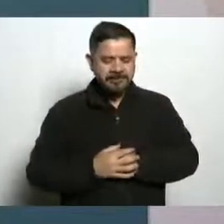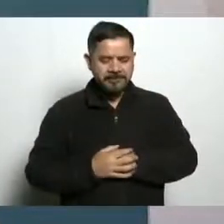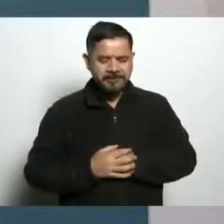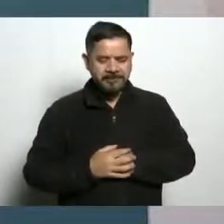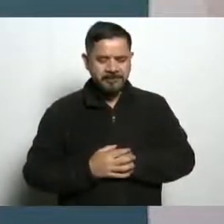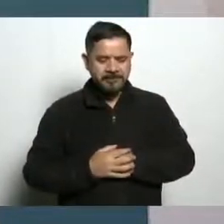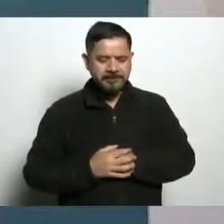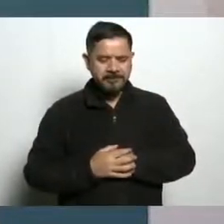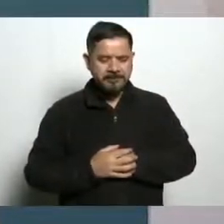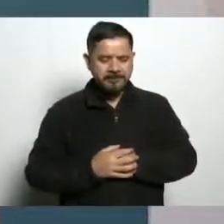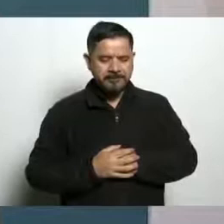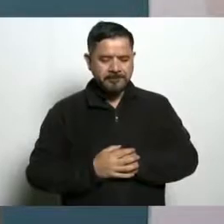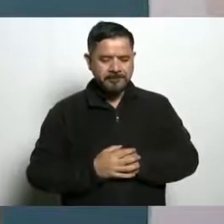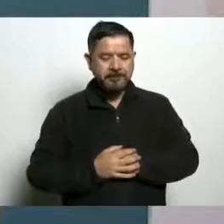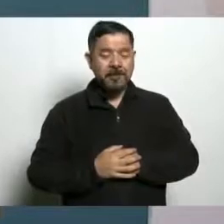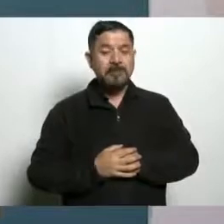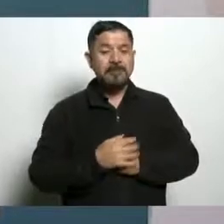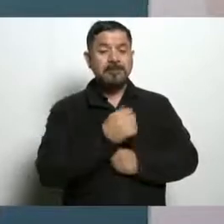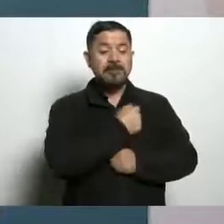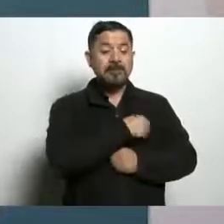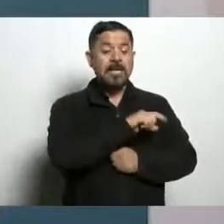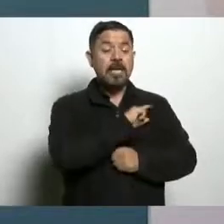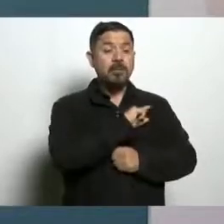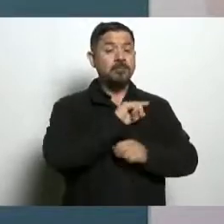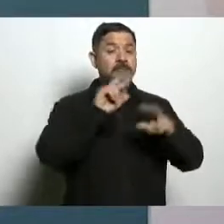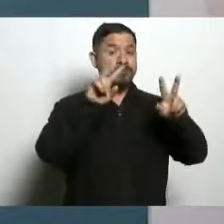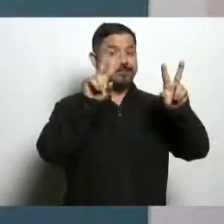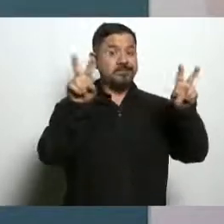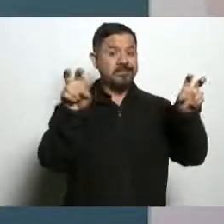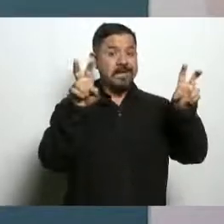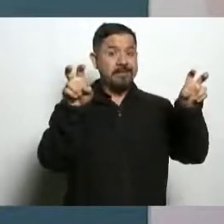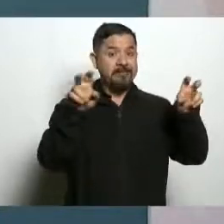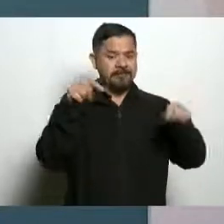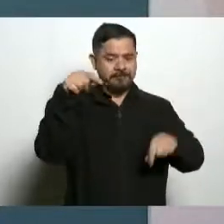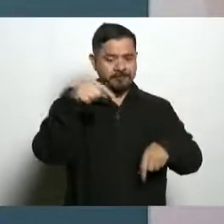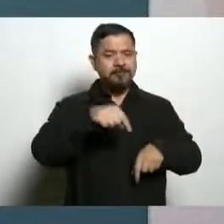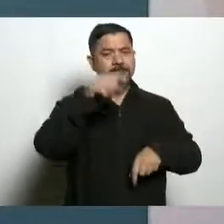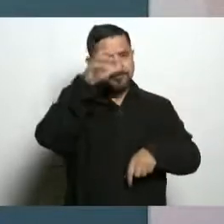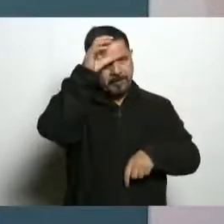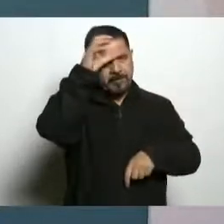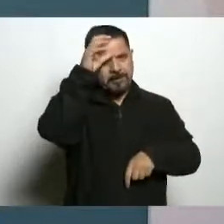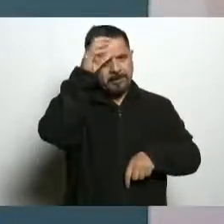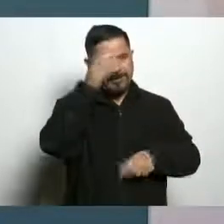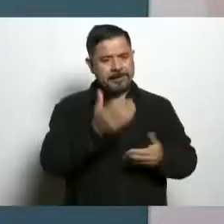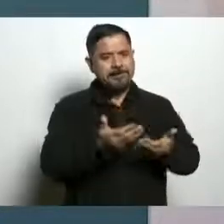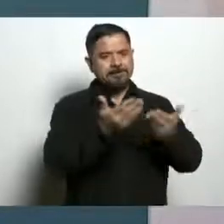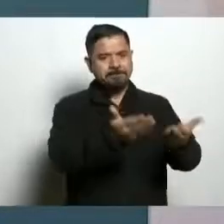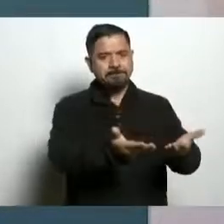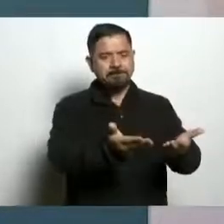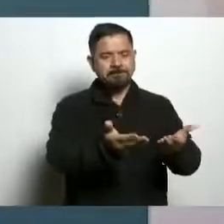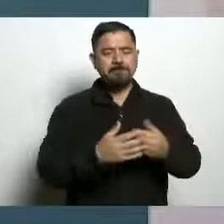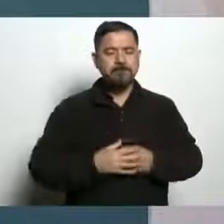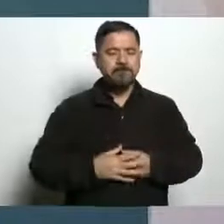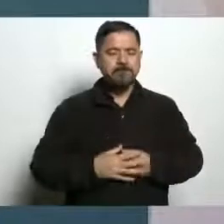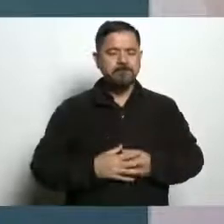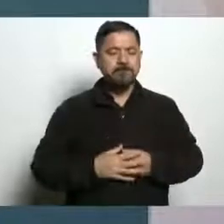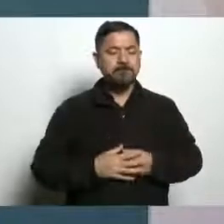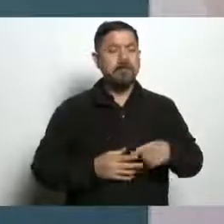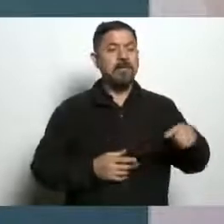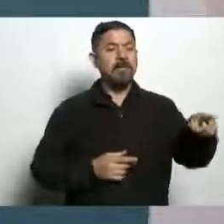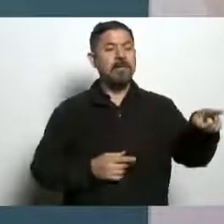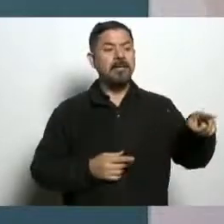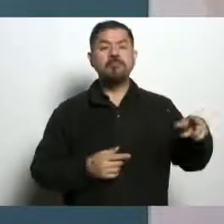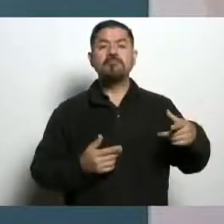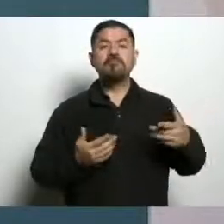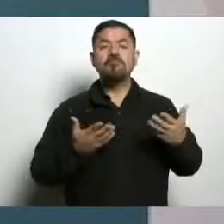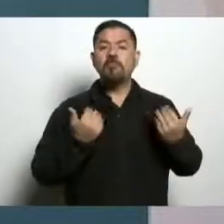se dé el servicio de salud en Cananea a los que no tienen seguridad